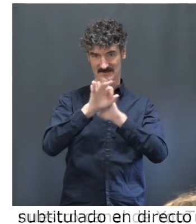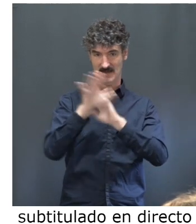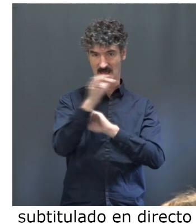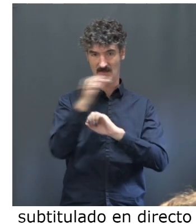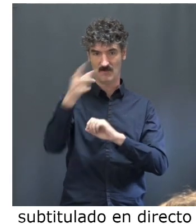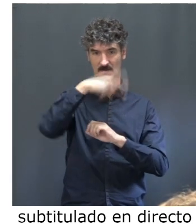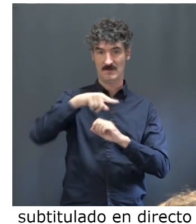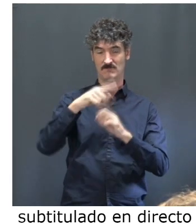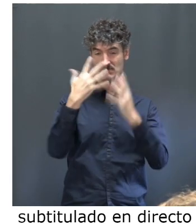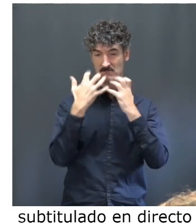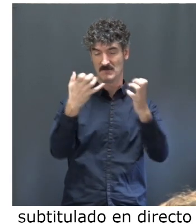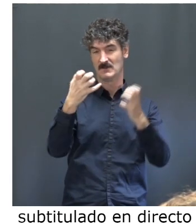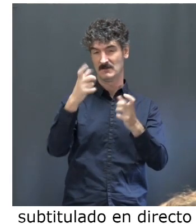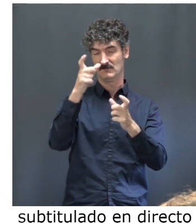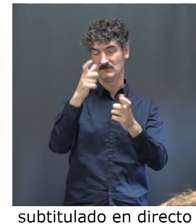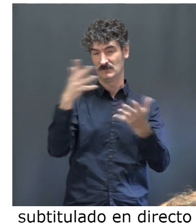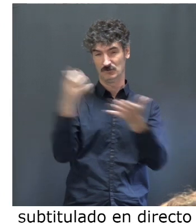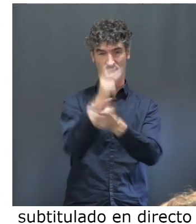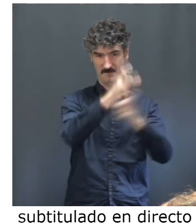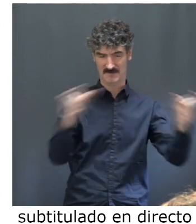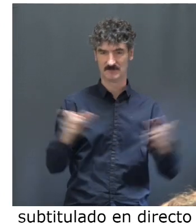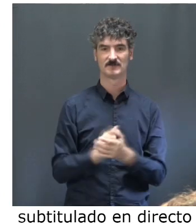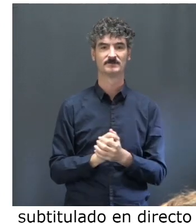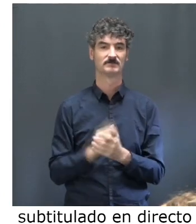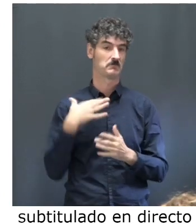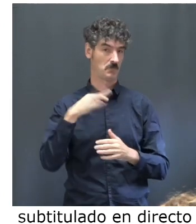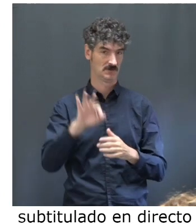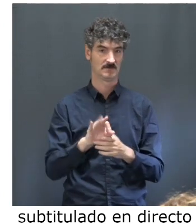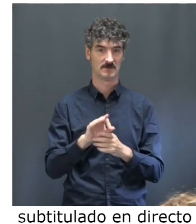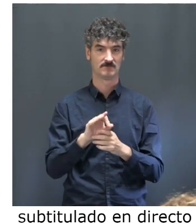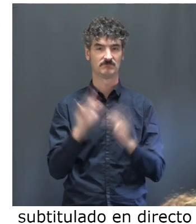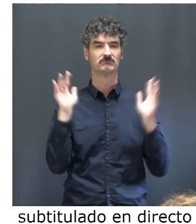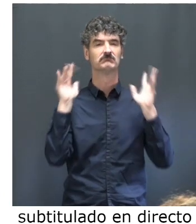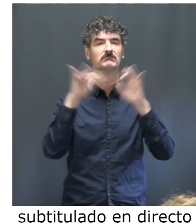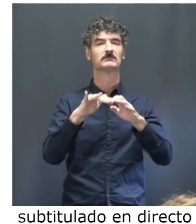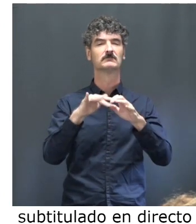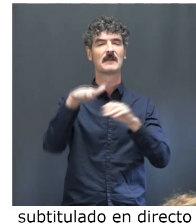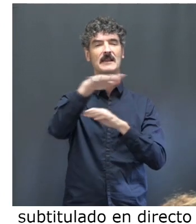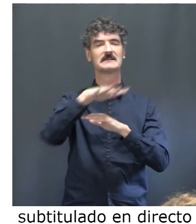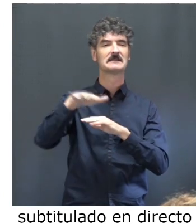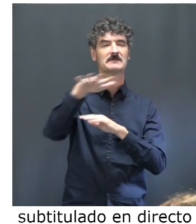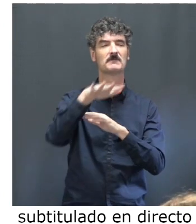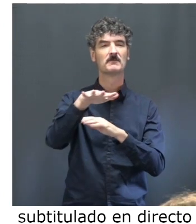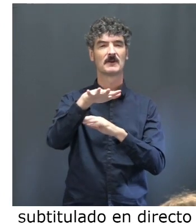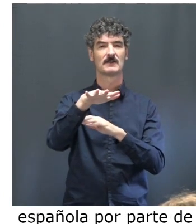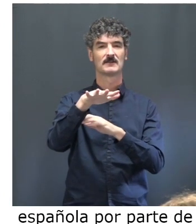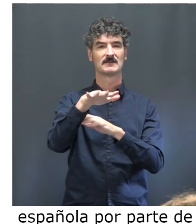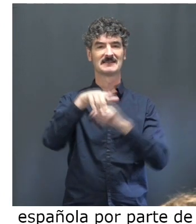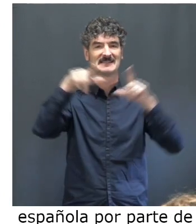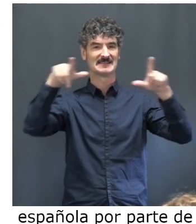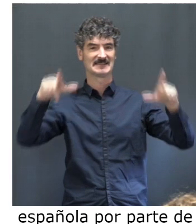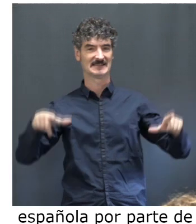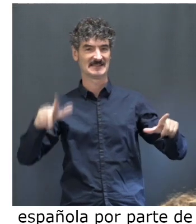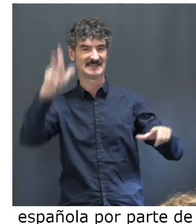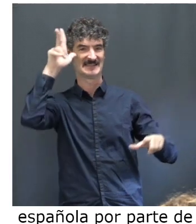mayor número de espectadores posibles. Nos encontramos en un espacio como si fuera un salón, con